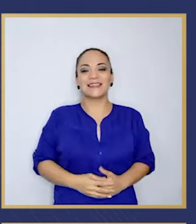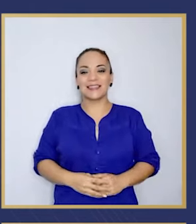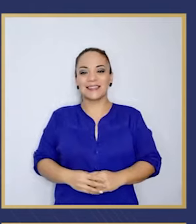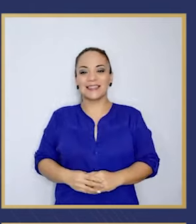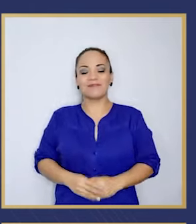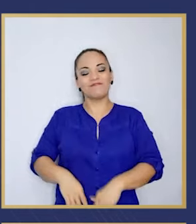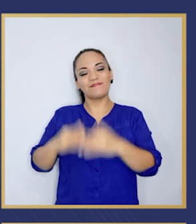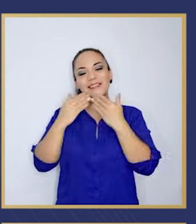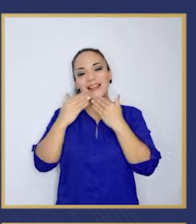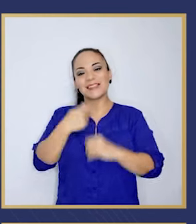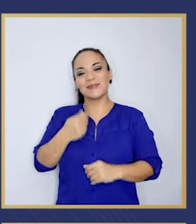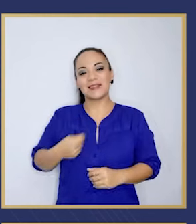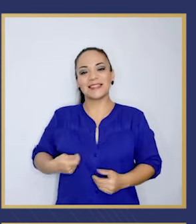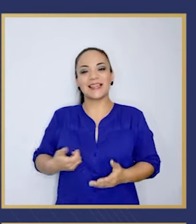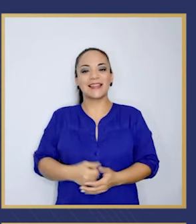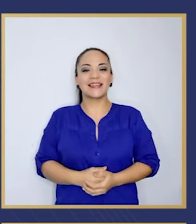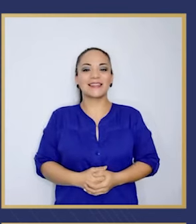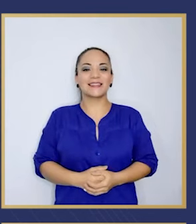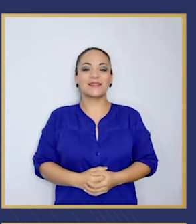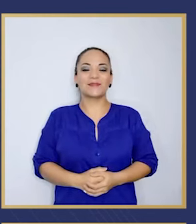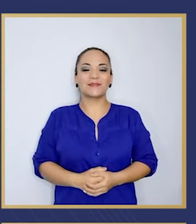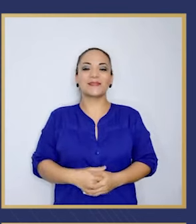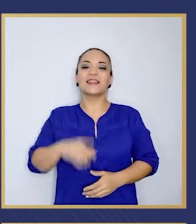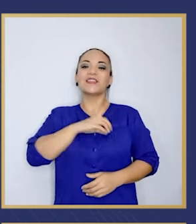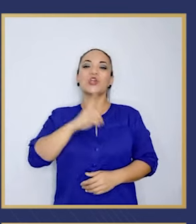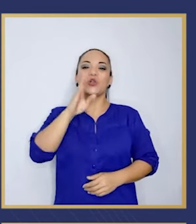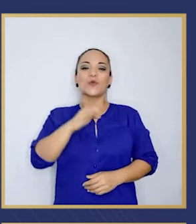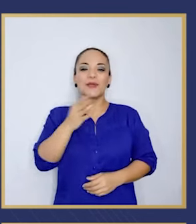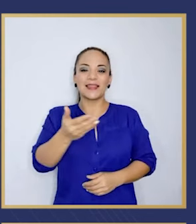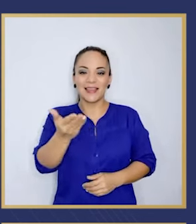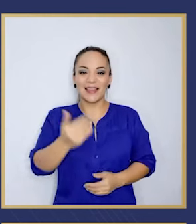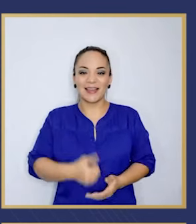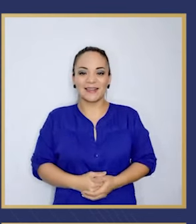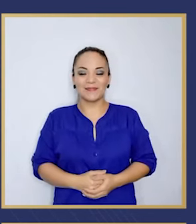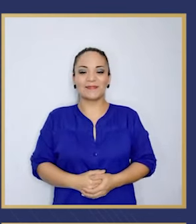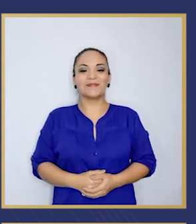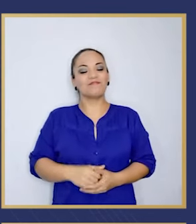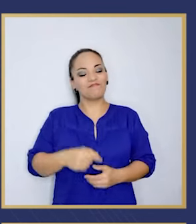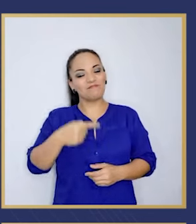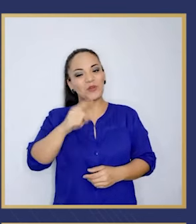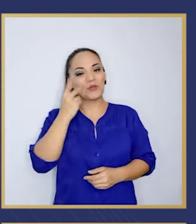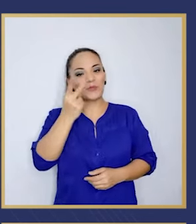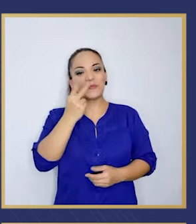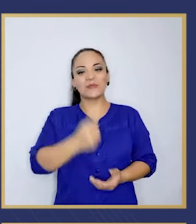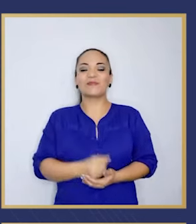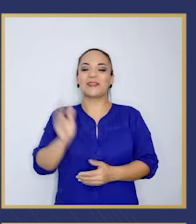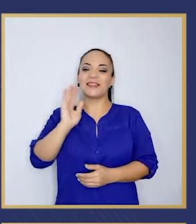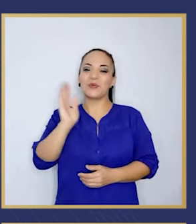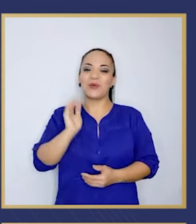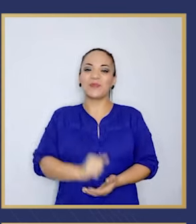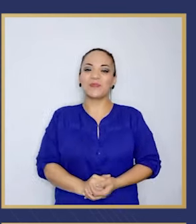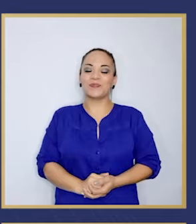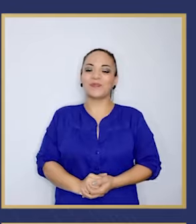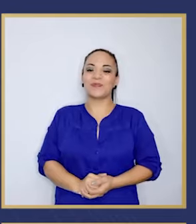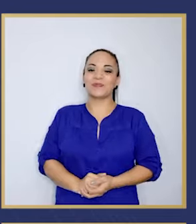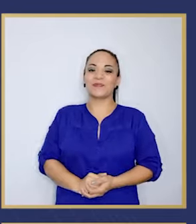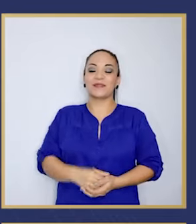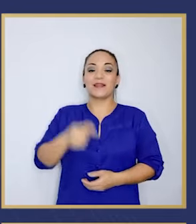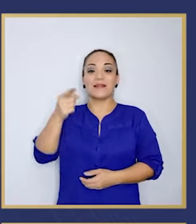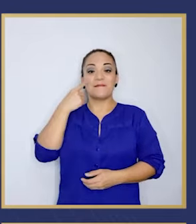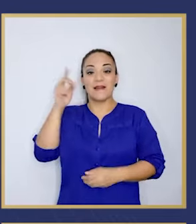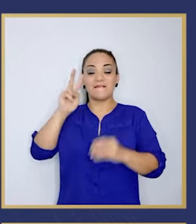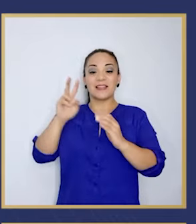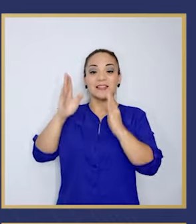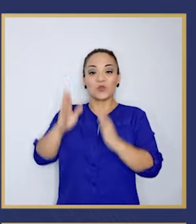muchísimas gracias. Gracias, presidente. Que Dios lo bendiga. Pronto. Gracias. Hasta luego.